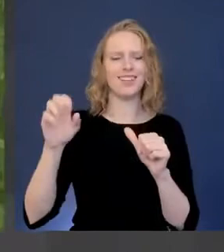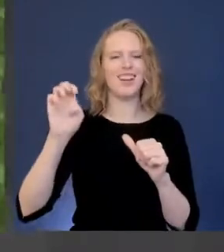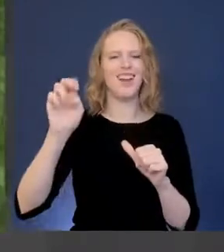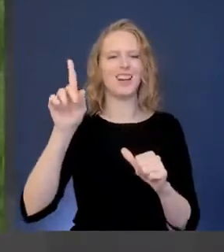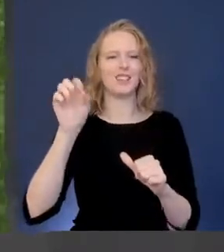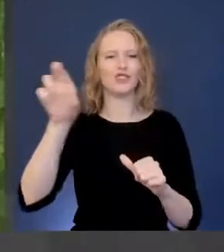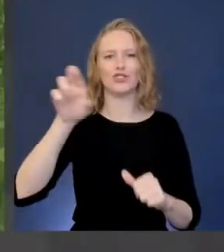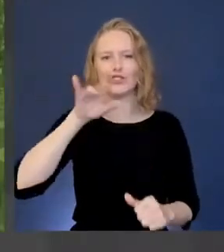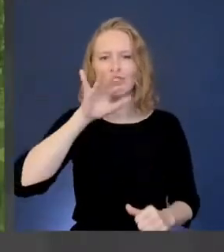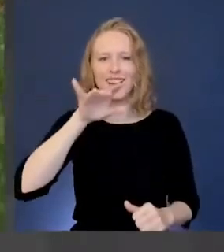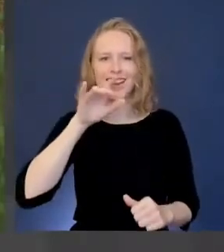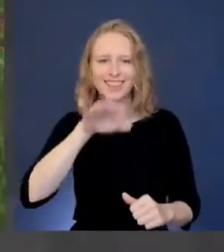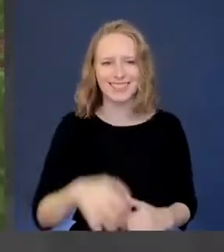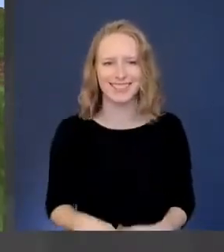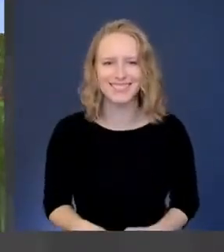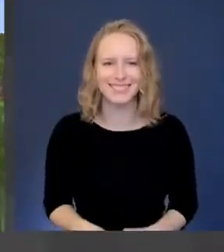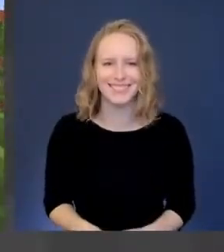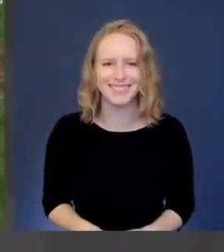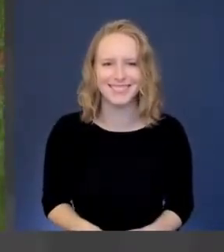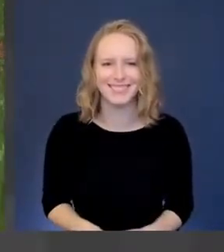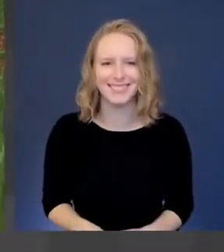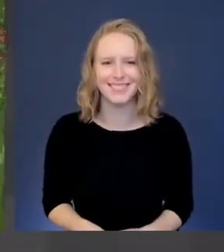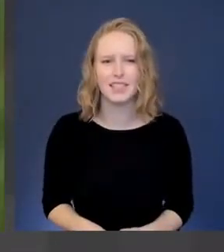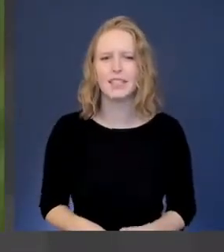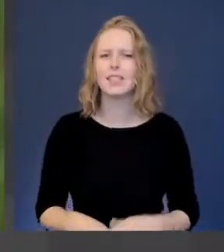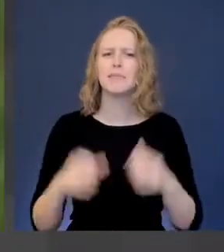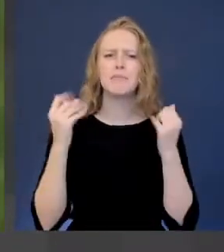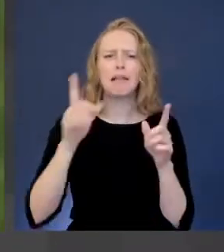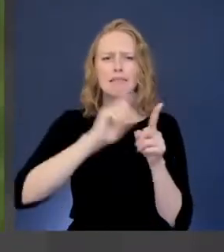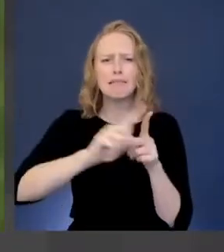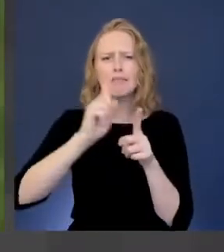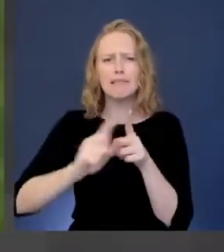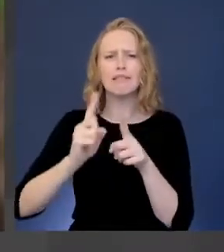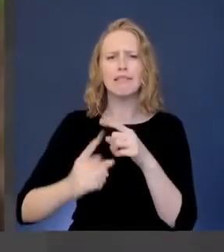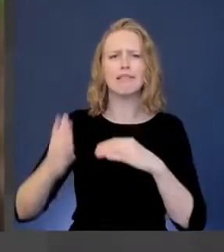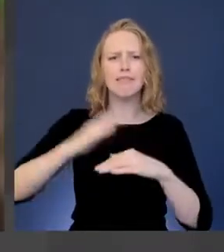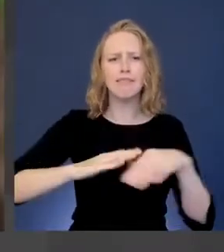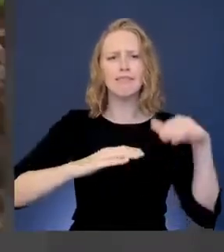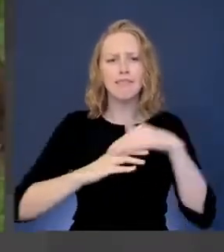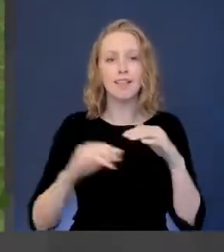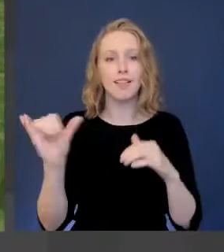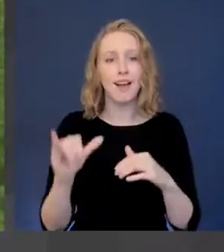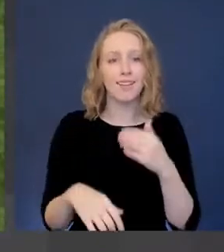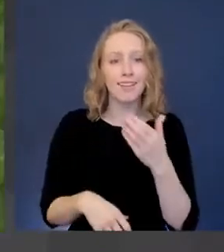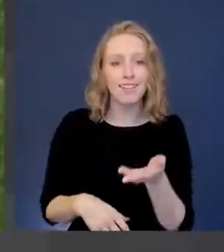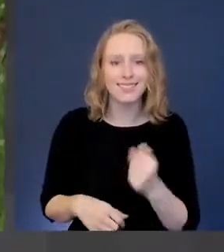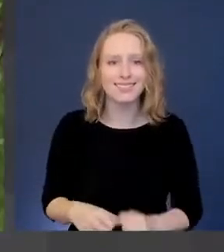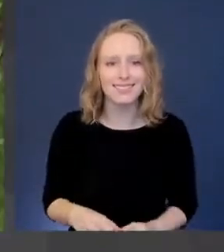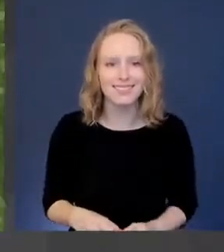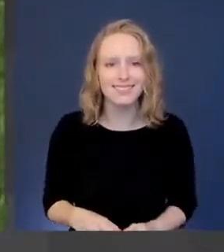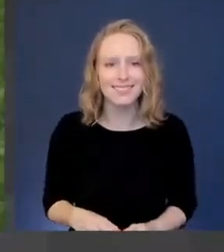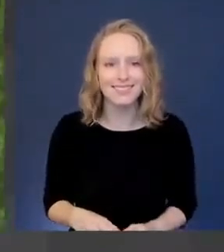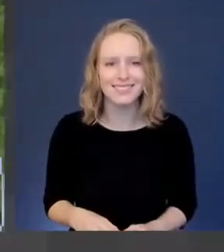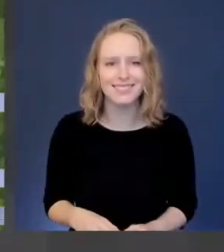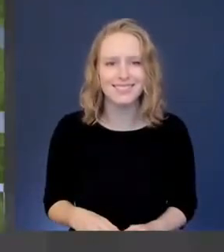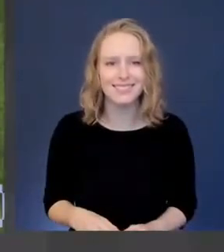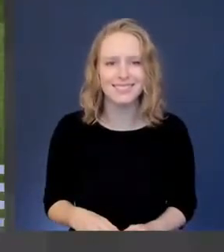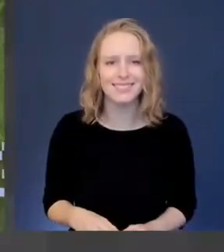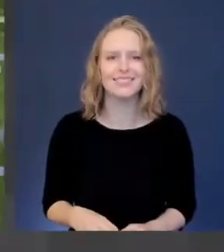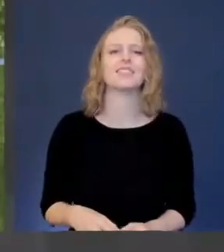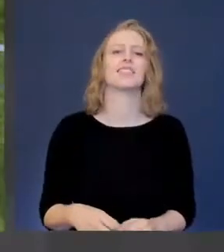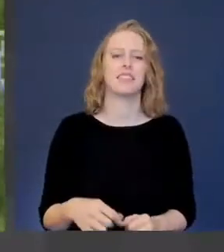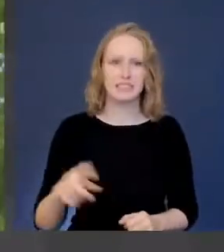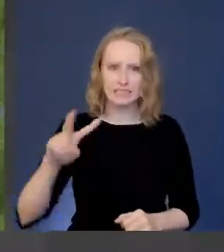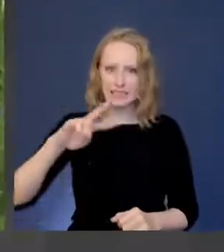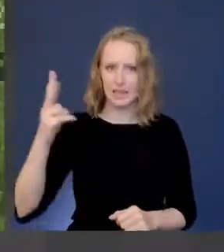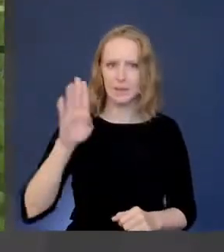No pasaron muchas versiones para que llegara la actualización bastante aterradora, así se llamaba, en la que por fin teníamos el segundo